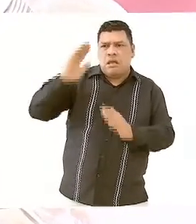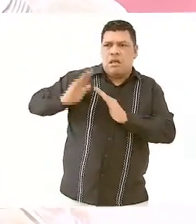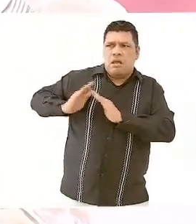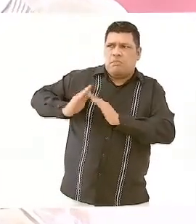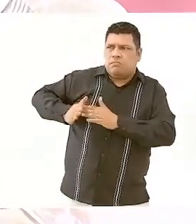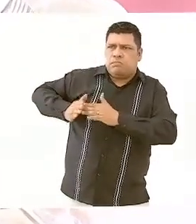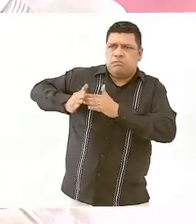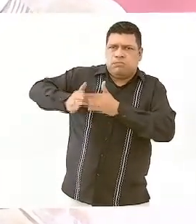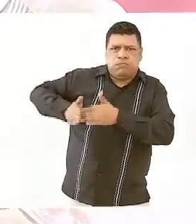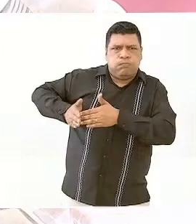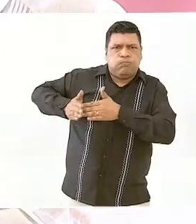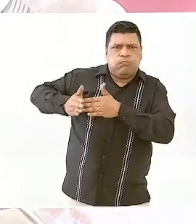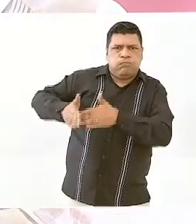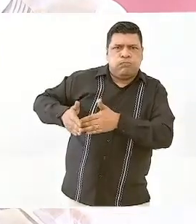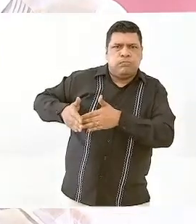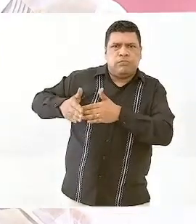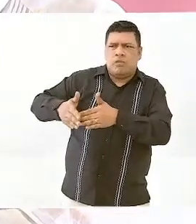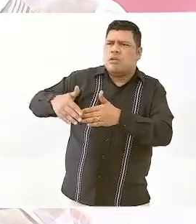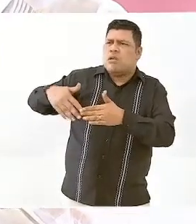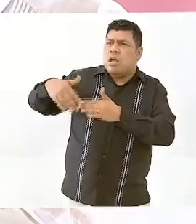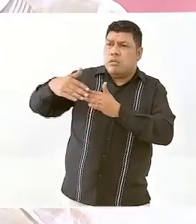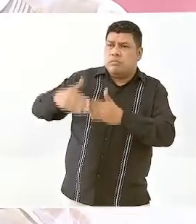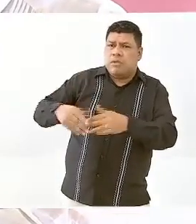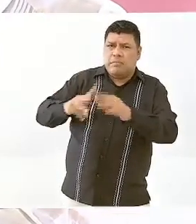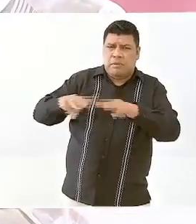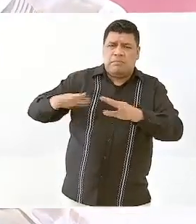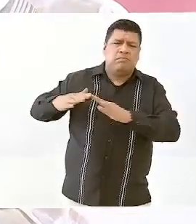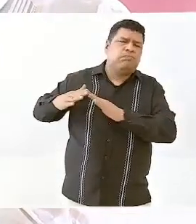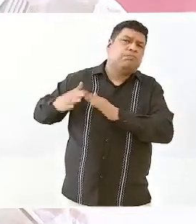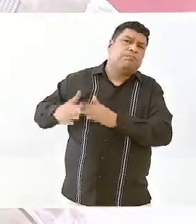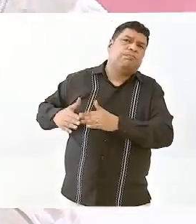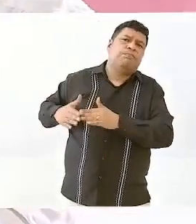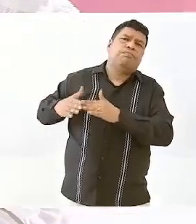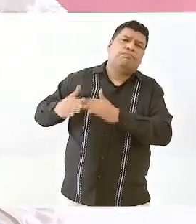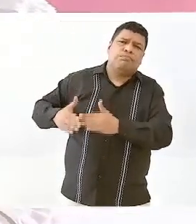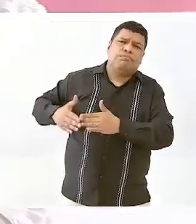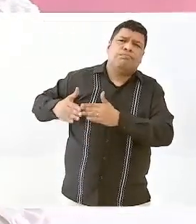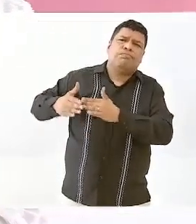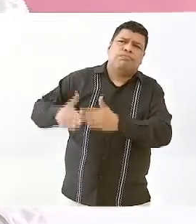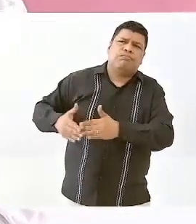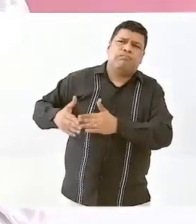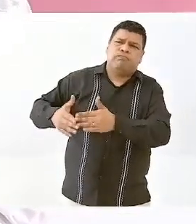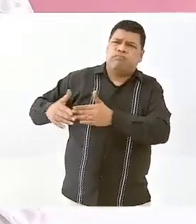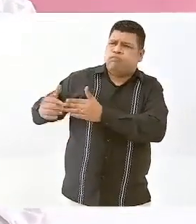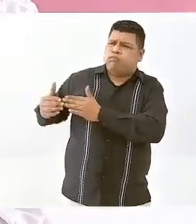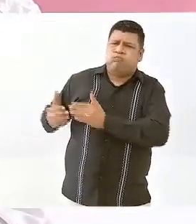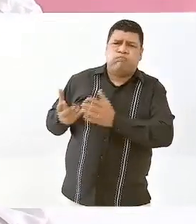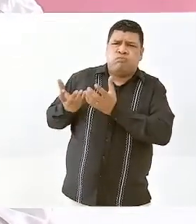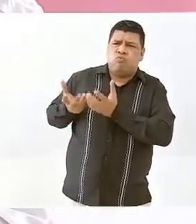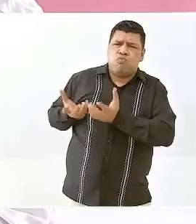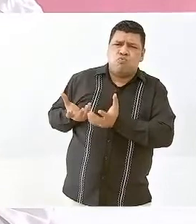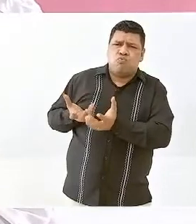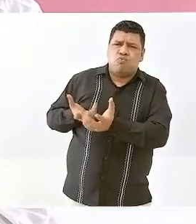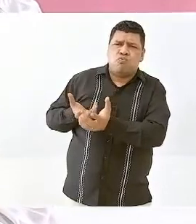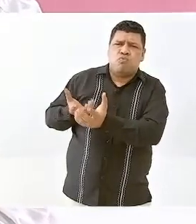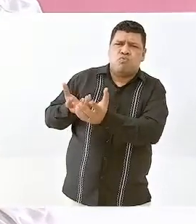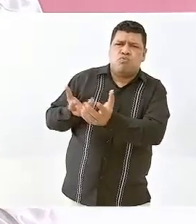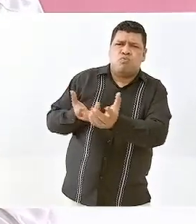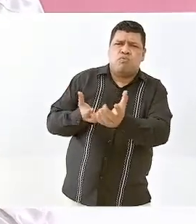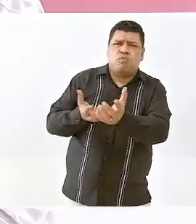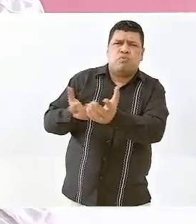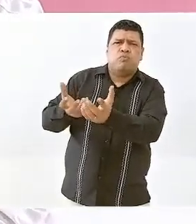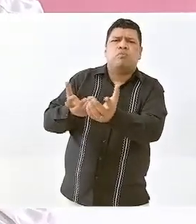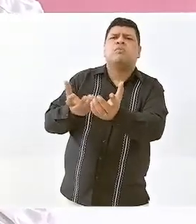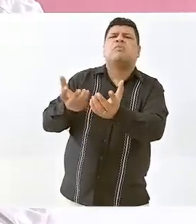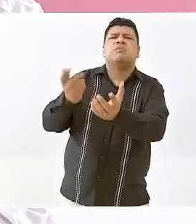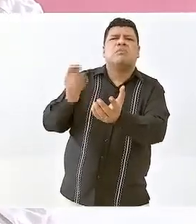navegación, el transporte de barcos, el transporte por